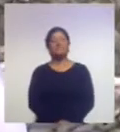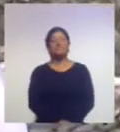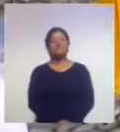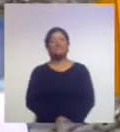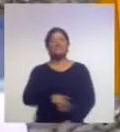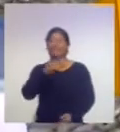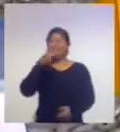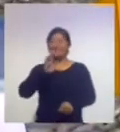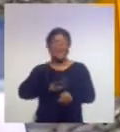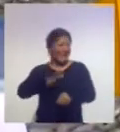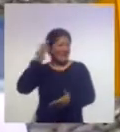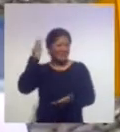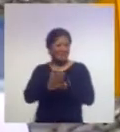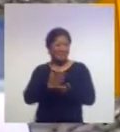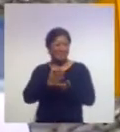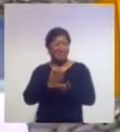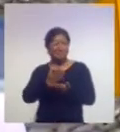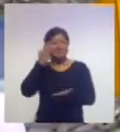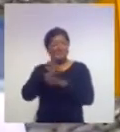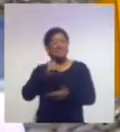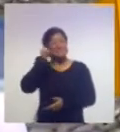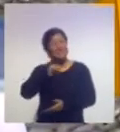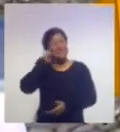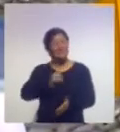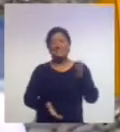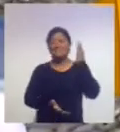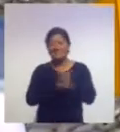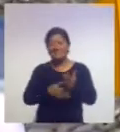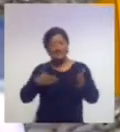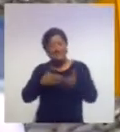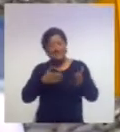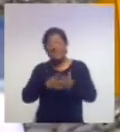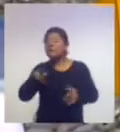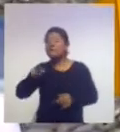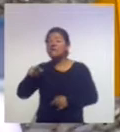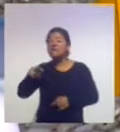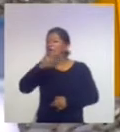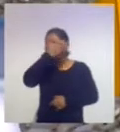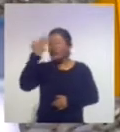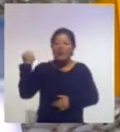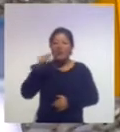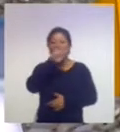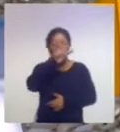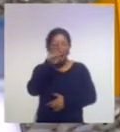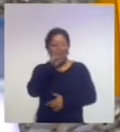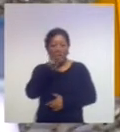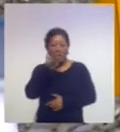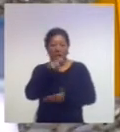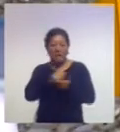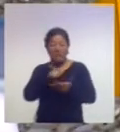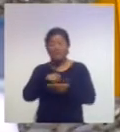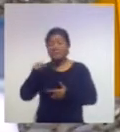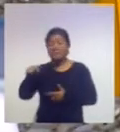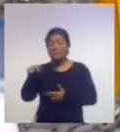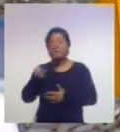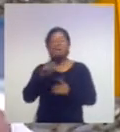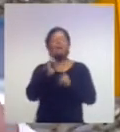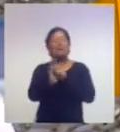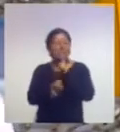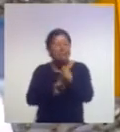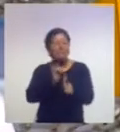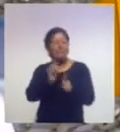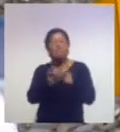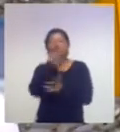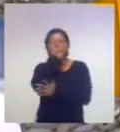al que nos enfrentamos era el hecho de saber leer y escribir, porque si no lees detenidamente la opción, te